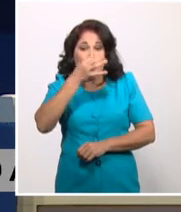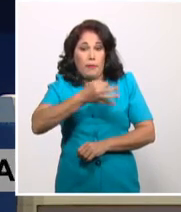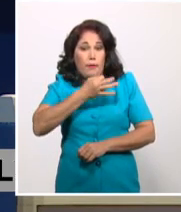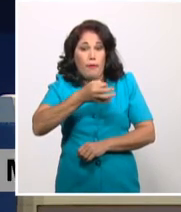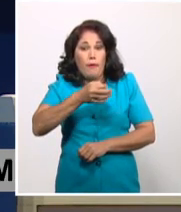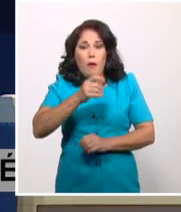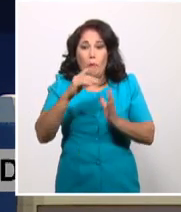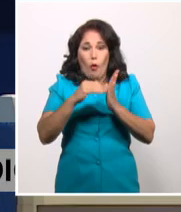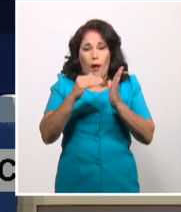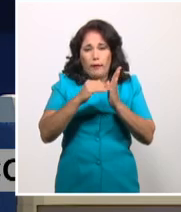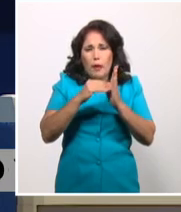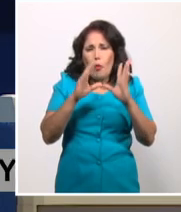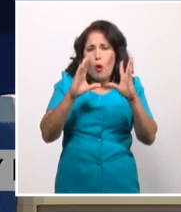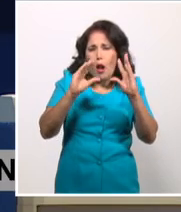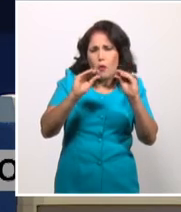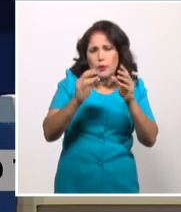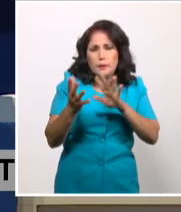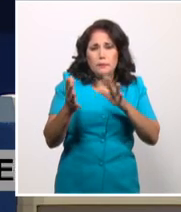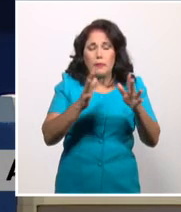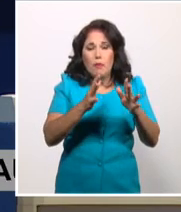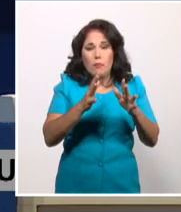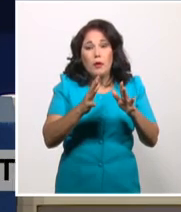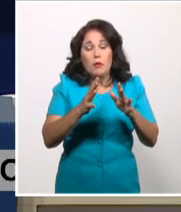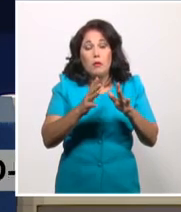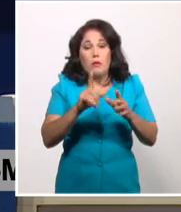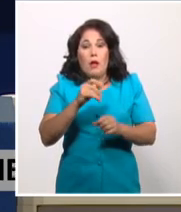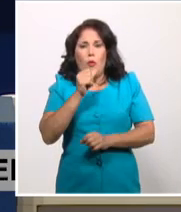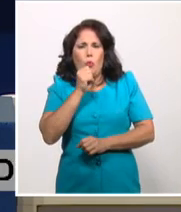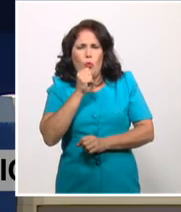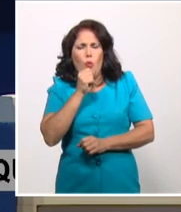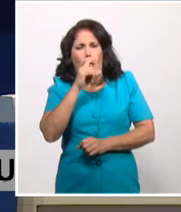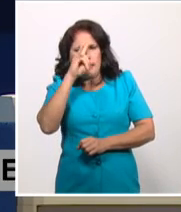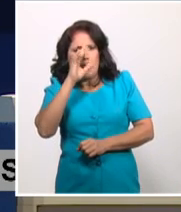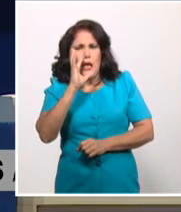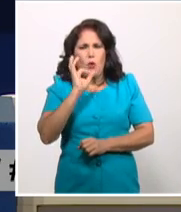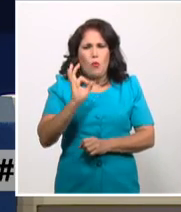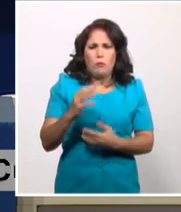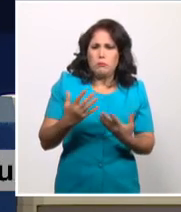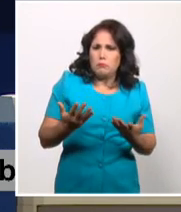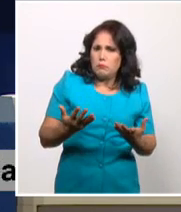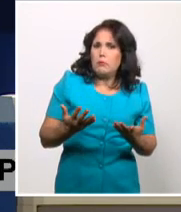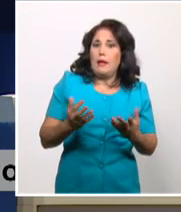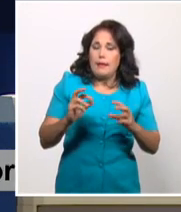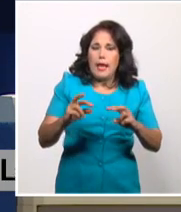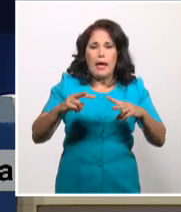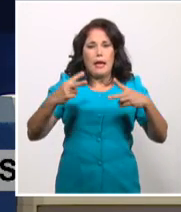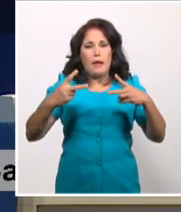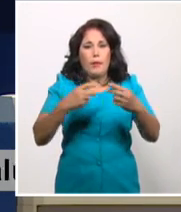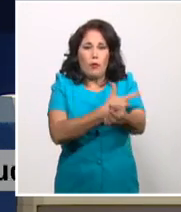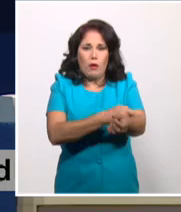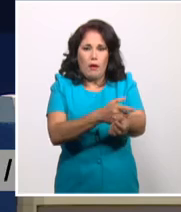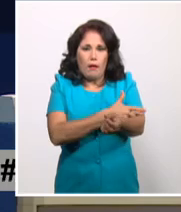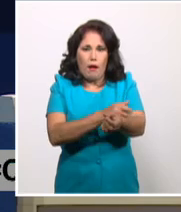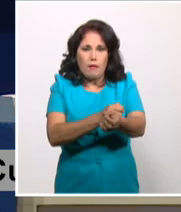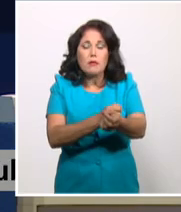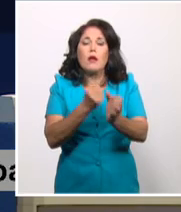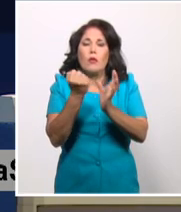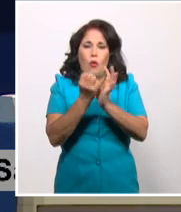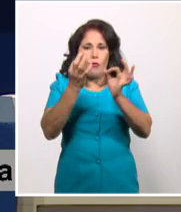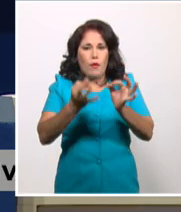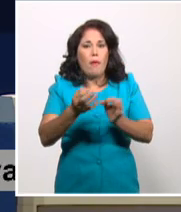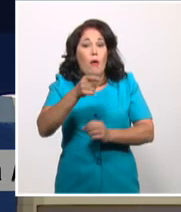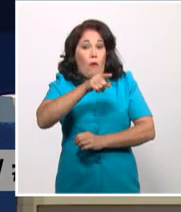en la tarde-noche de ayer. Había un tanto de duda, se volvió a repetir la muestra y por lo tanto en el día de